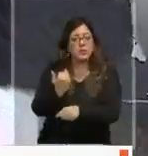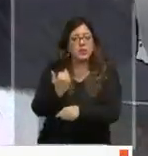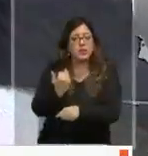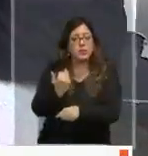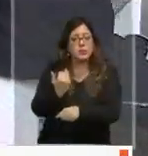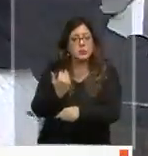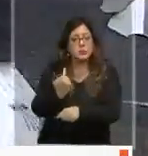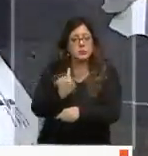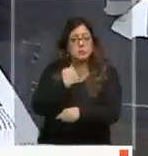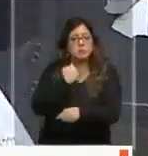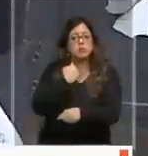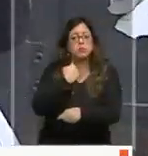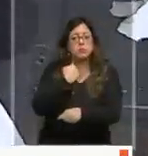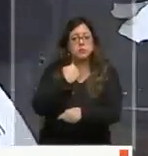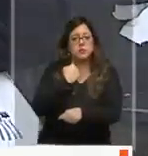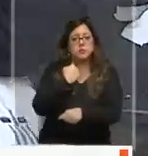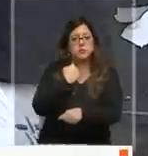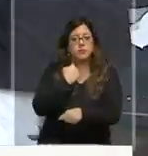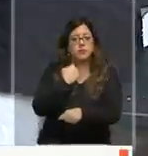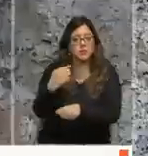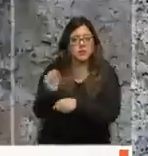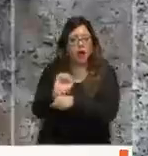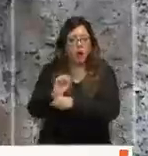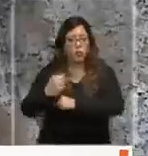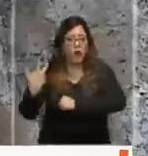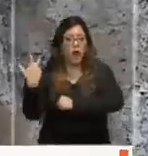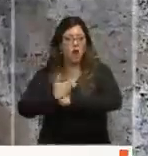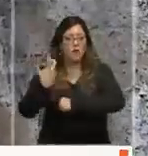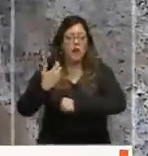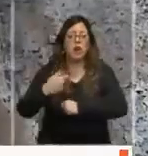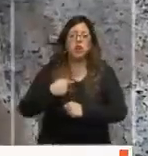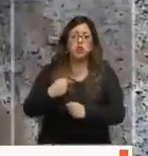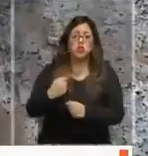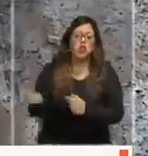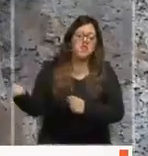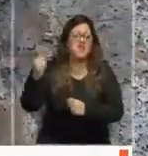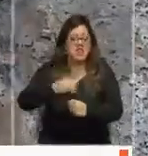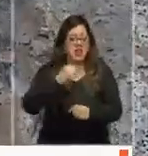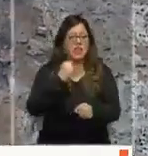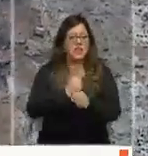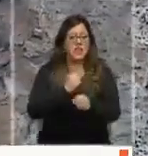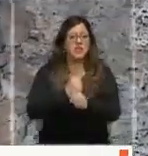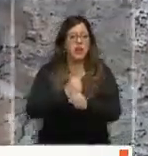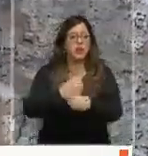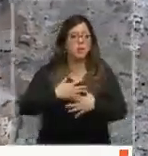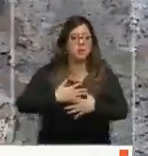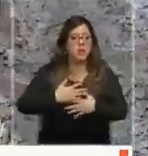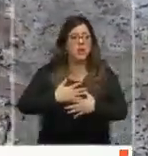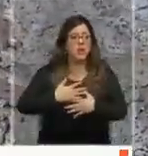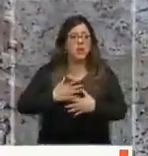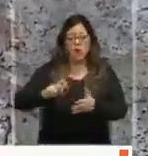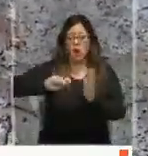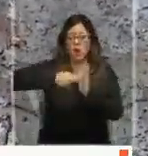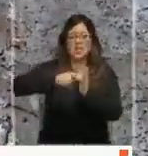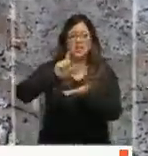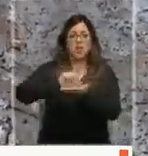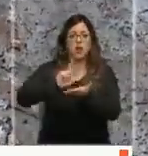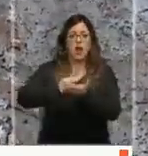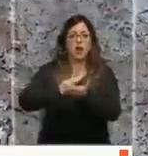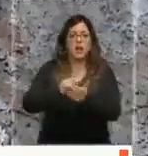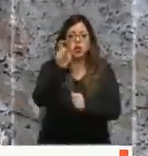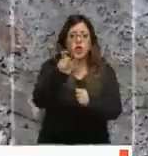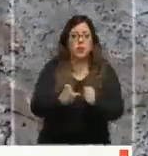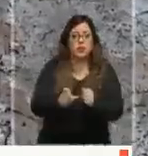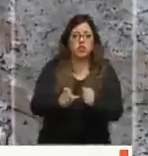que es ser víctima de un autolanzazo. Yo venía de mi trabajo con las llaves del local y todo, y un tipo saca la mano,